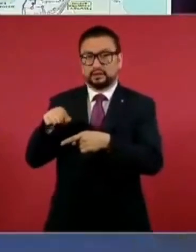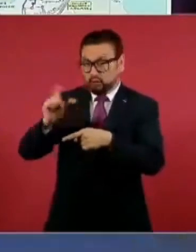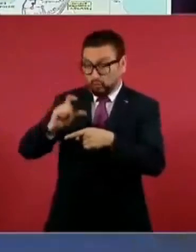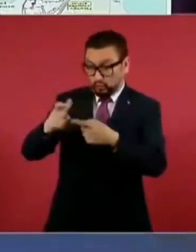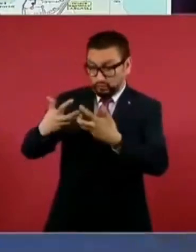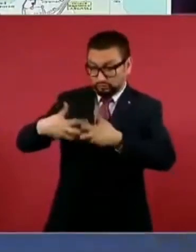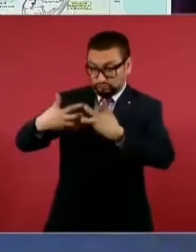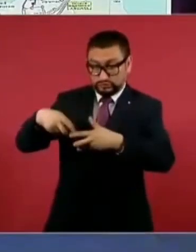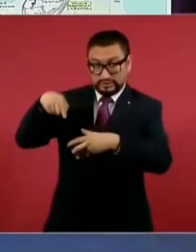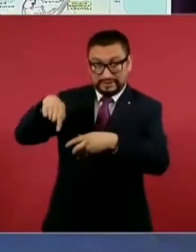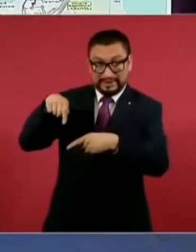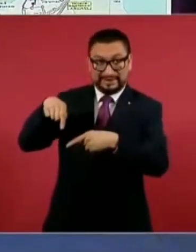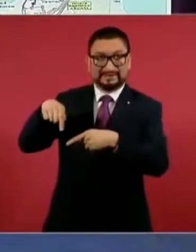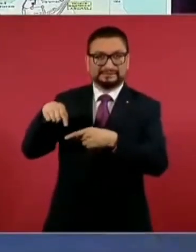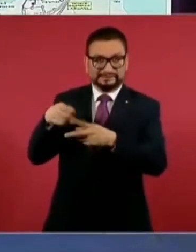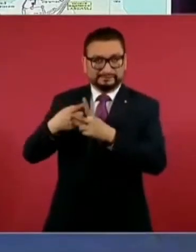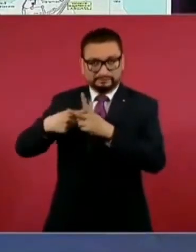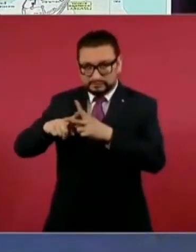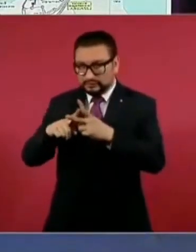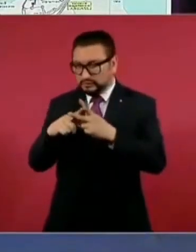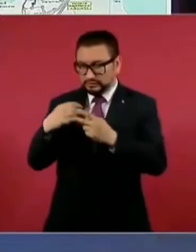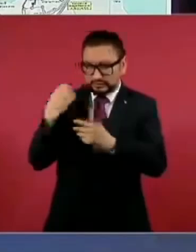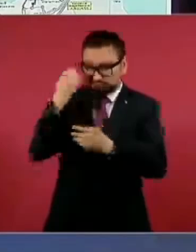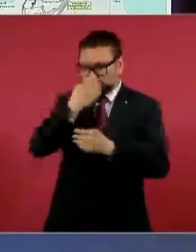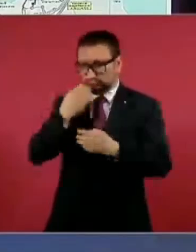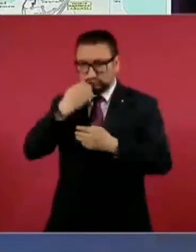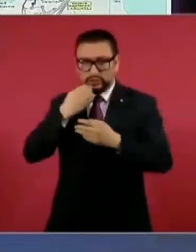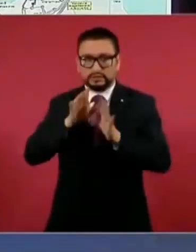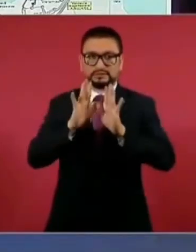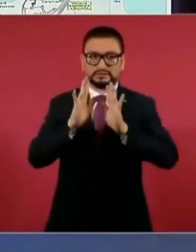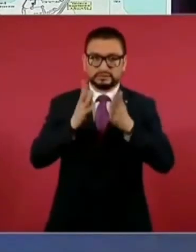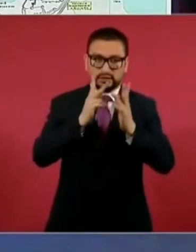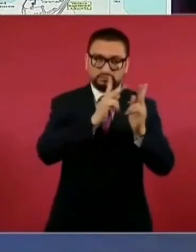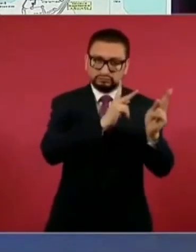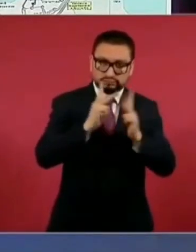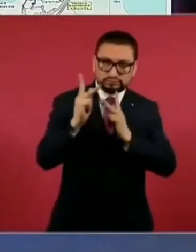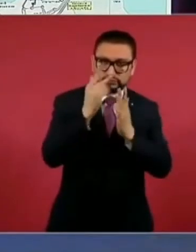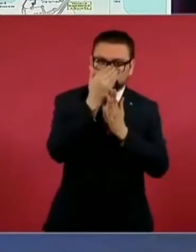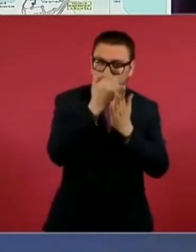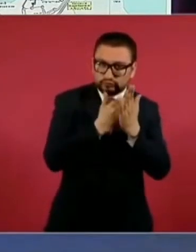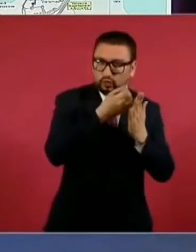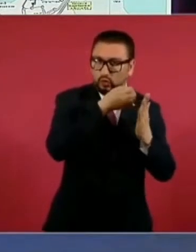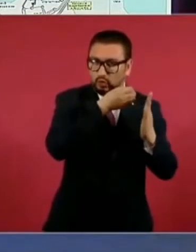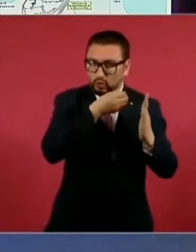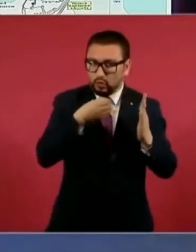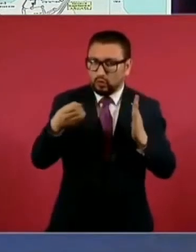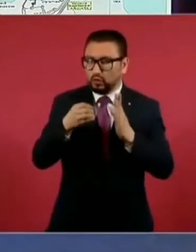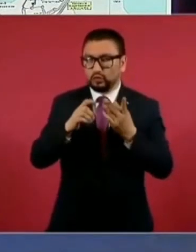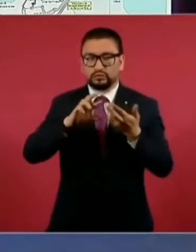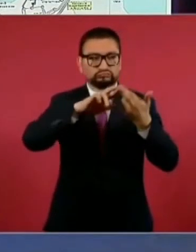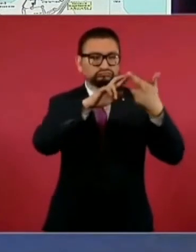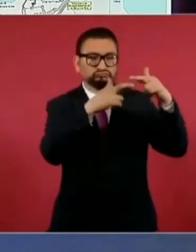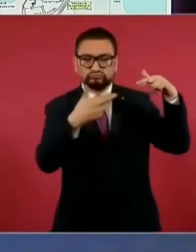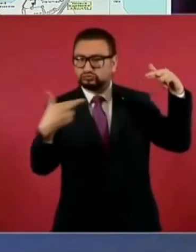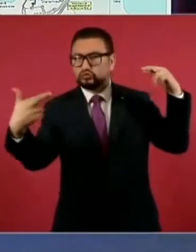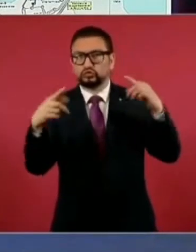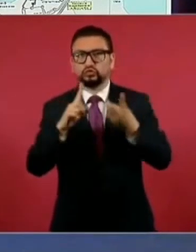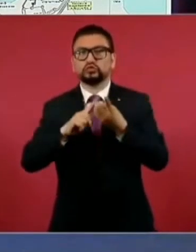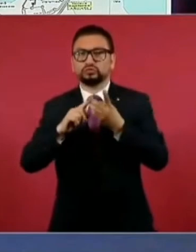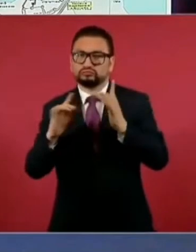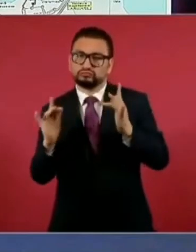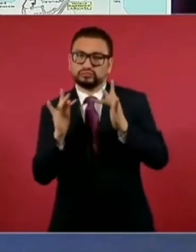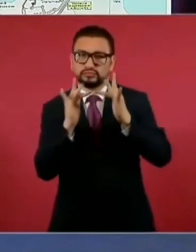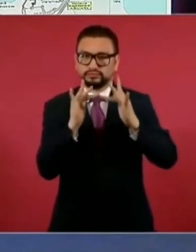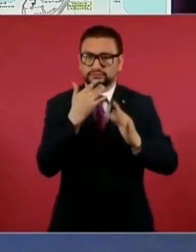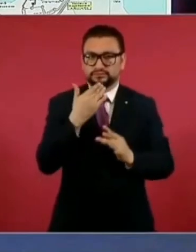esa central, desde el punto de vista planeado, ya tenemos bien claro qué tenemos que hacer en nuestra red. ¿Sí?